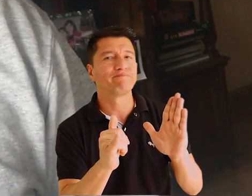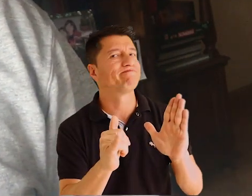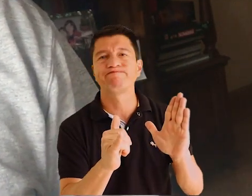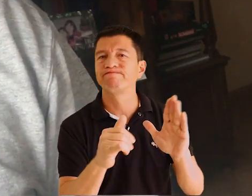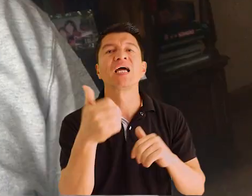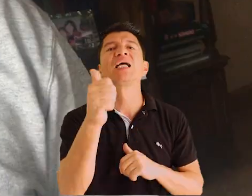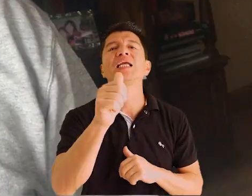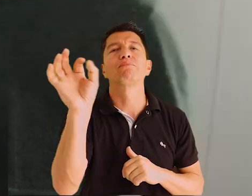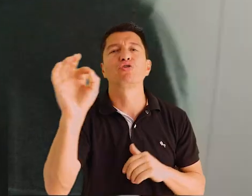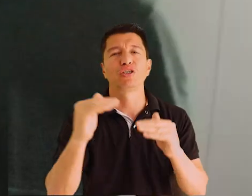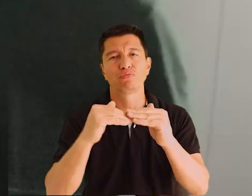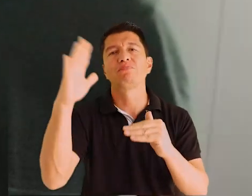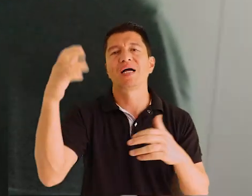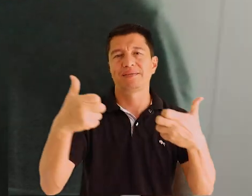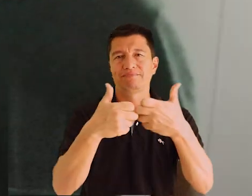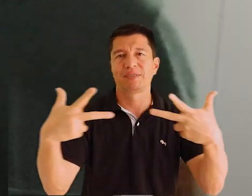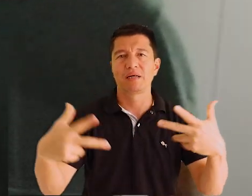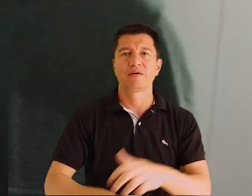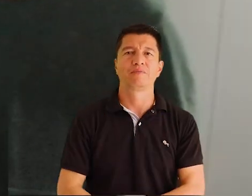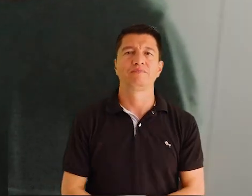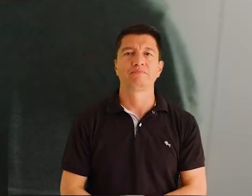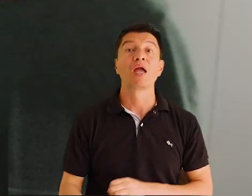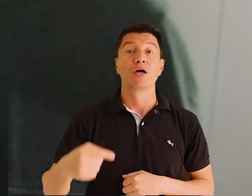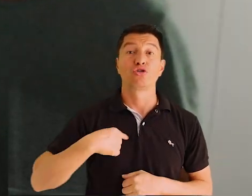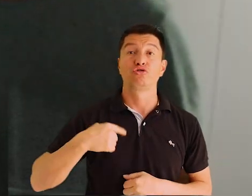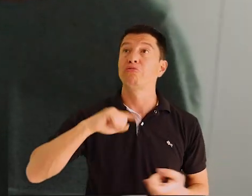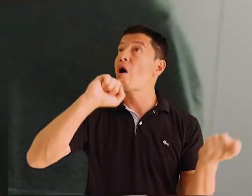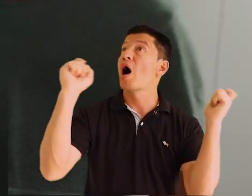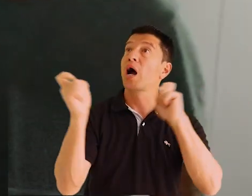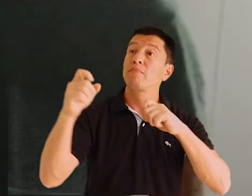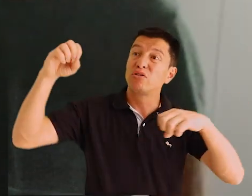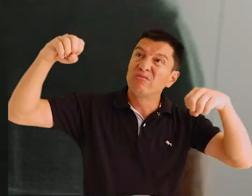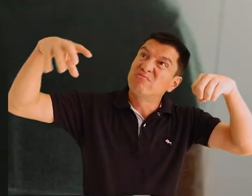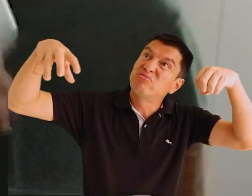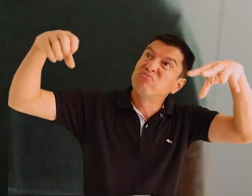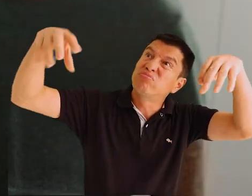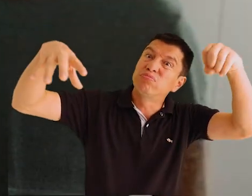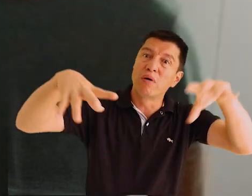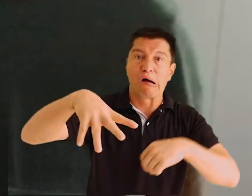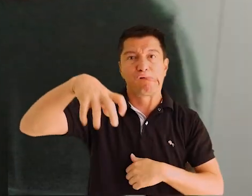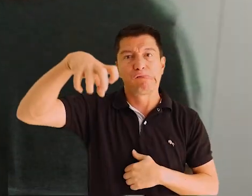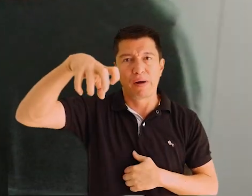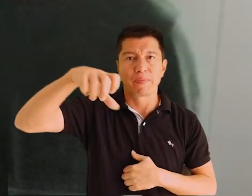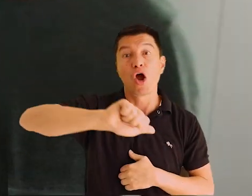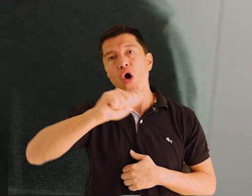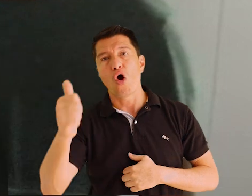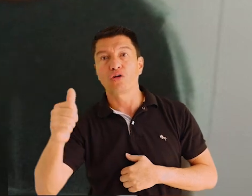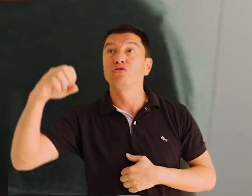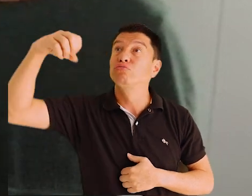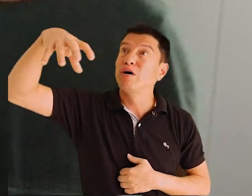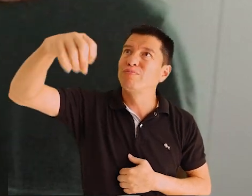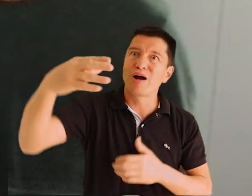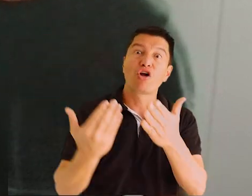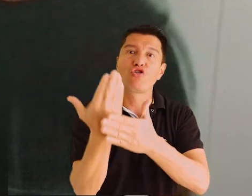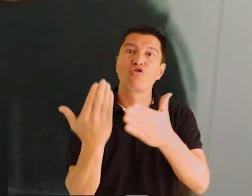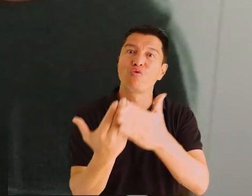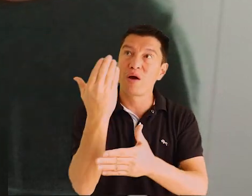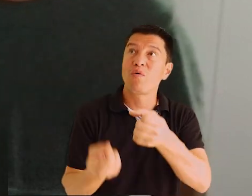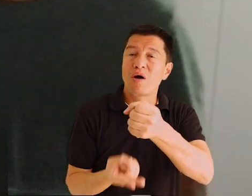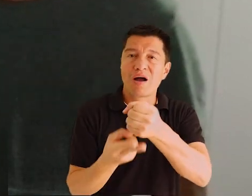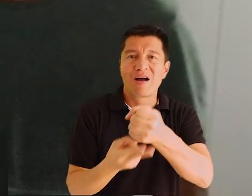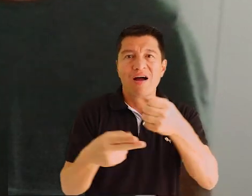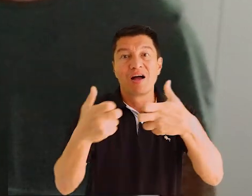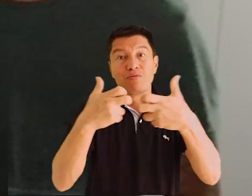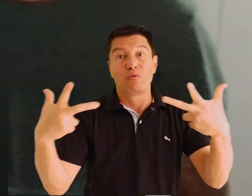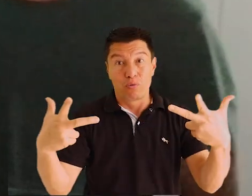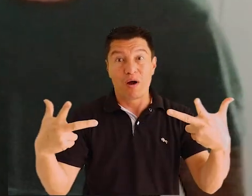10% más de energía. Reduzco el consumo de energía cambiando los bombillos incandescentes tradicionales por aquellos de bajo consumo, los cuales además de ser muy